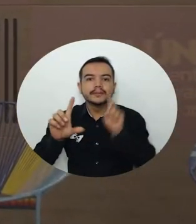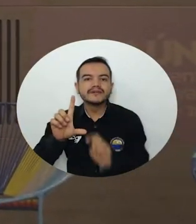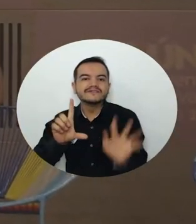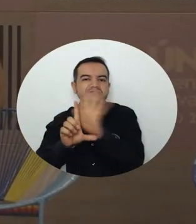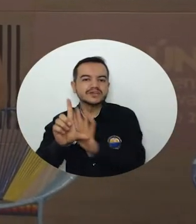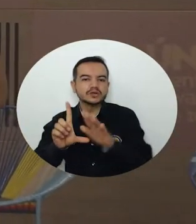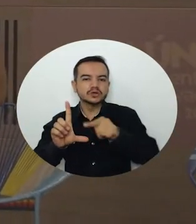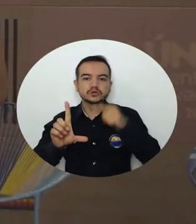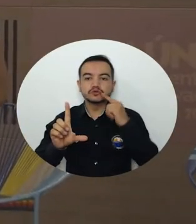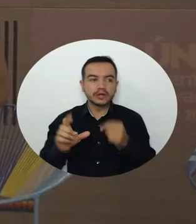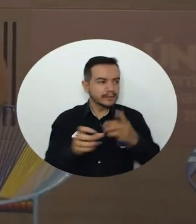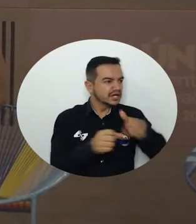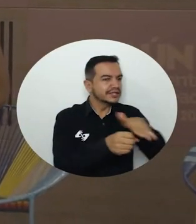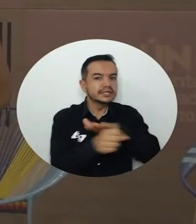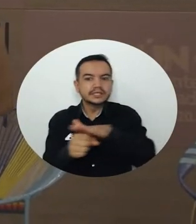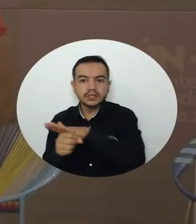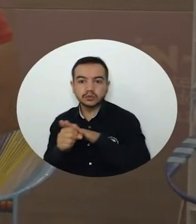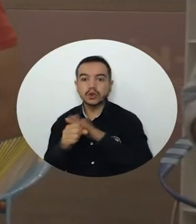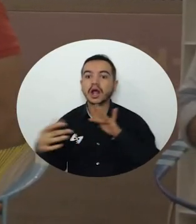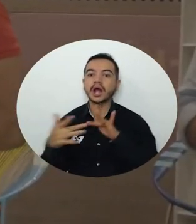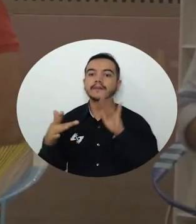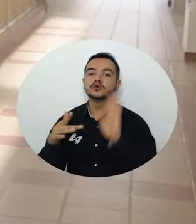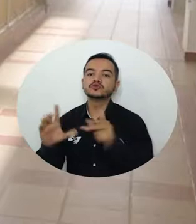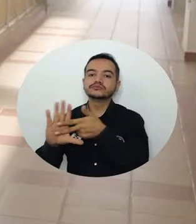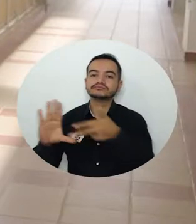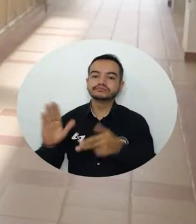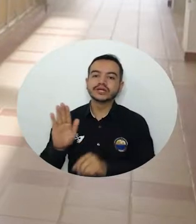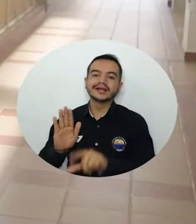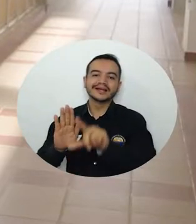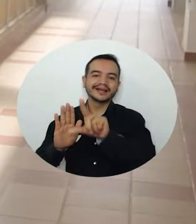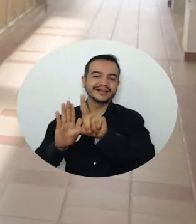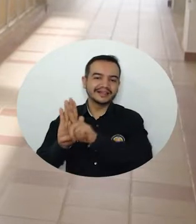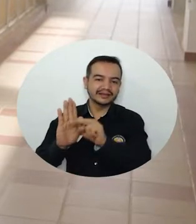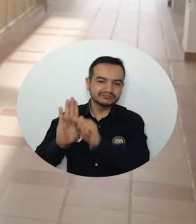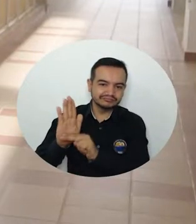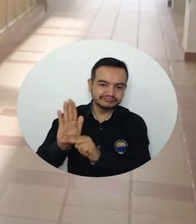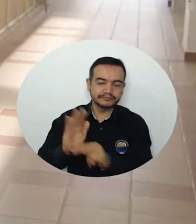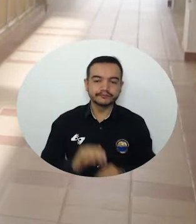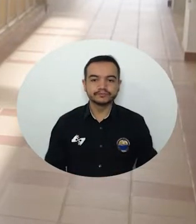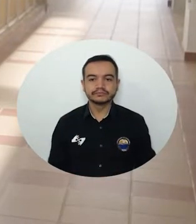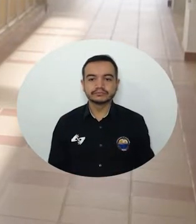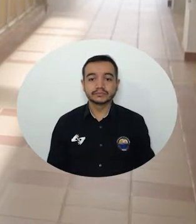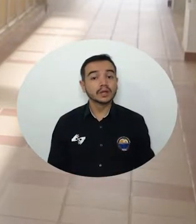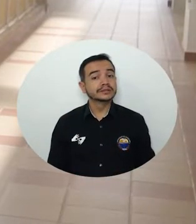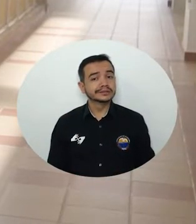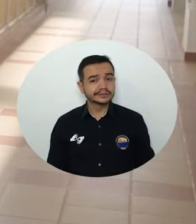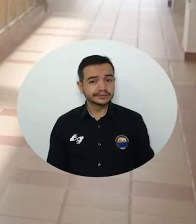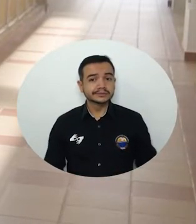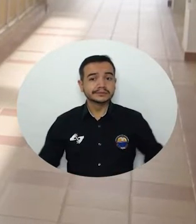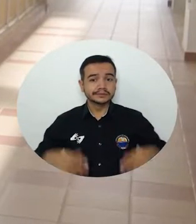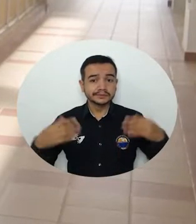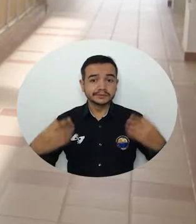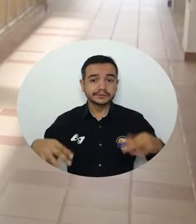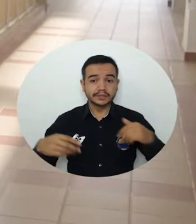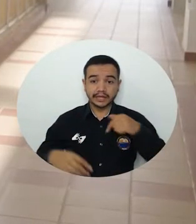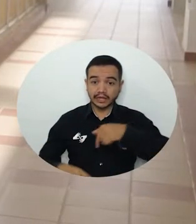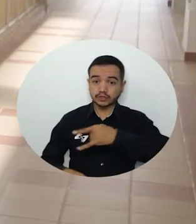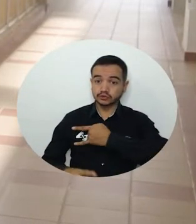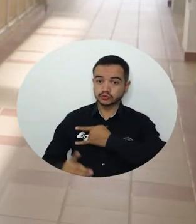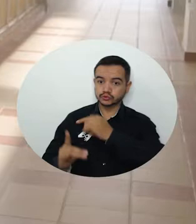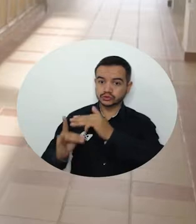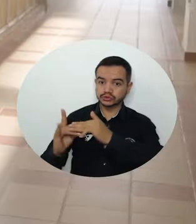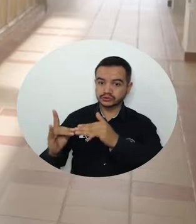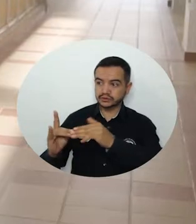temas actuales que pasen a nivel constitucional. Excelente la universidad que haga este reconocimiento